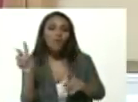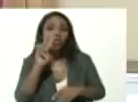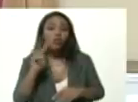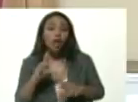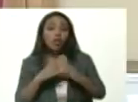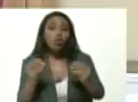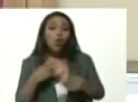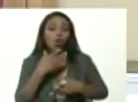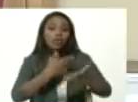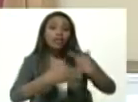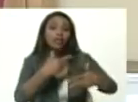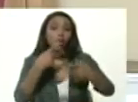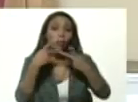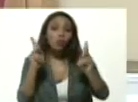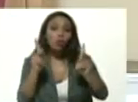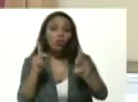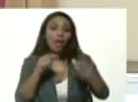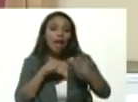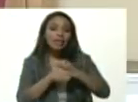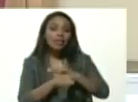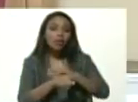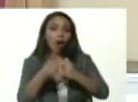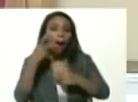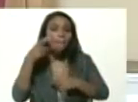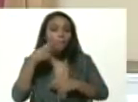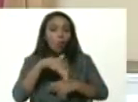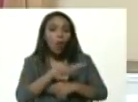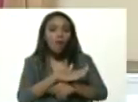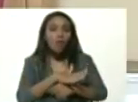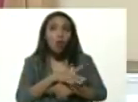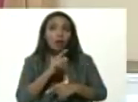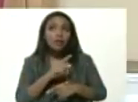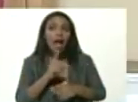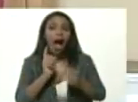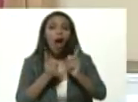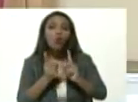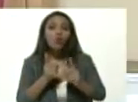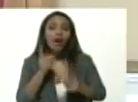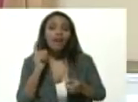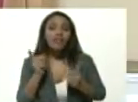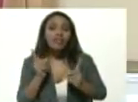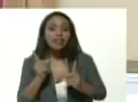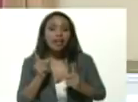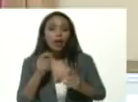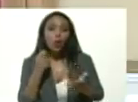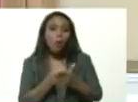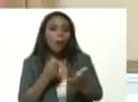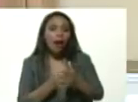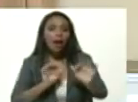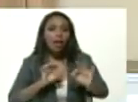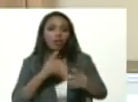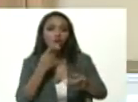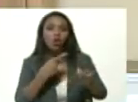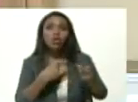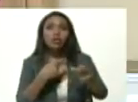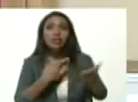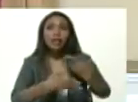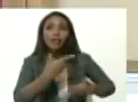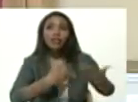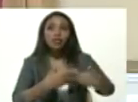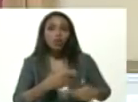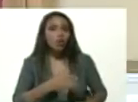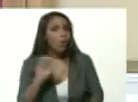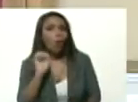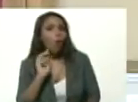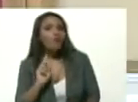los servicios públicos, de acceso para el pueblo. A veces inclusive la gente no paga nada por esos servicios. ¿O no?